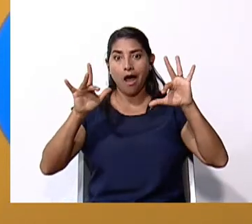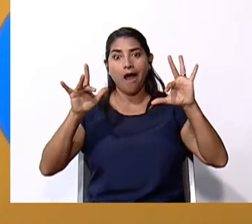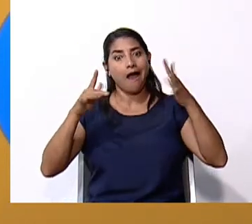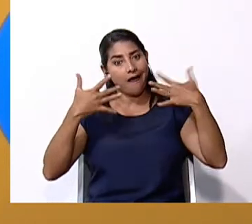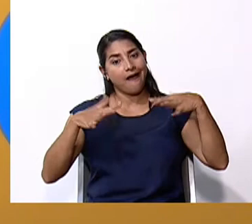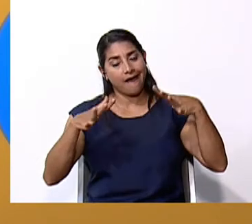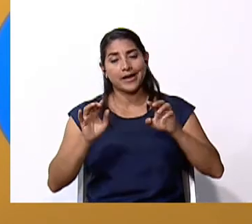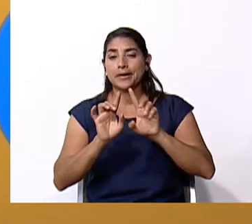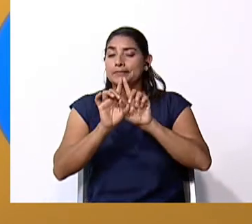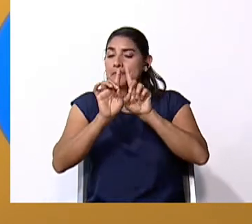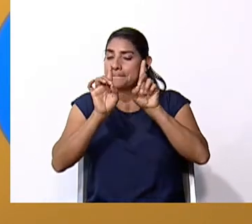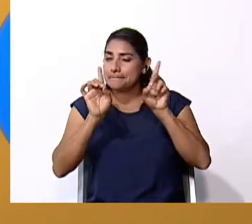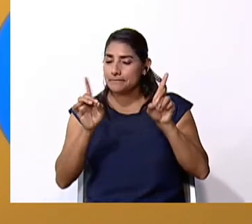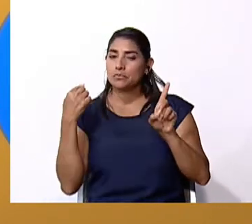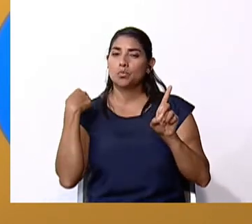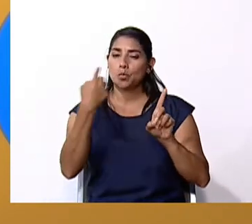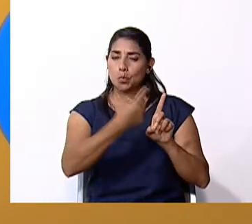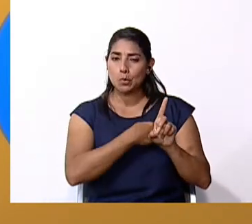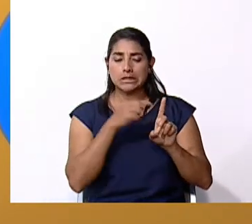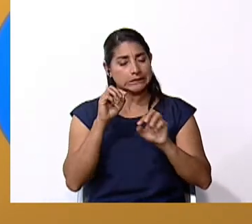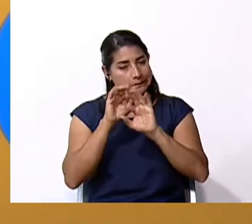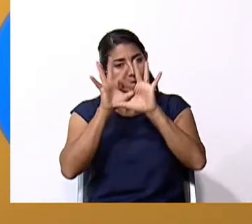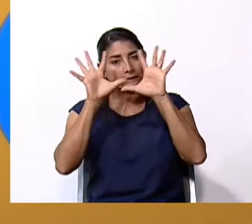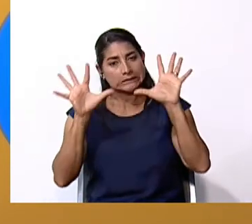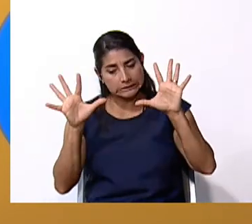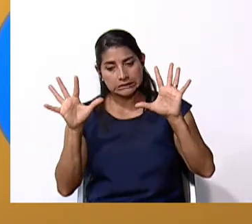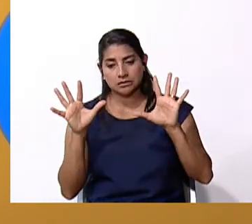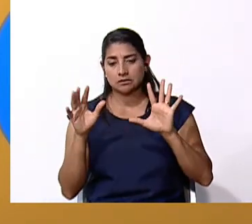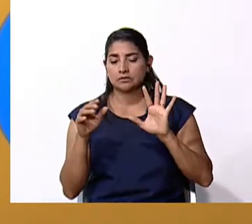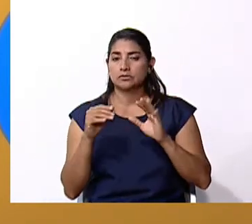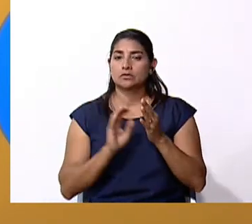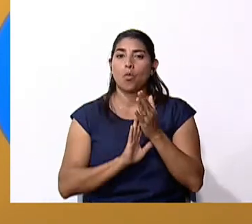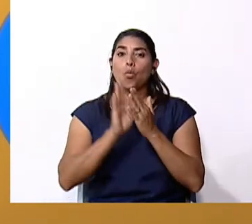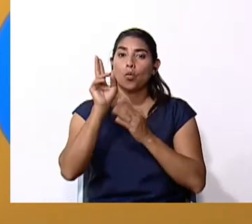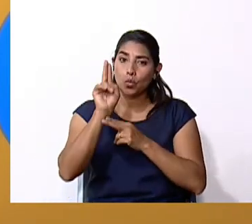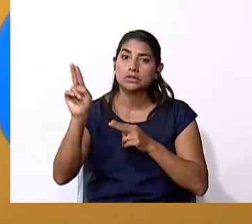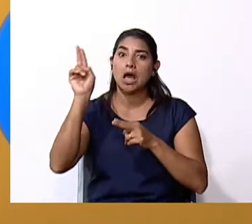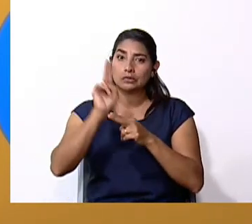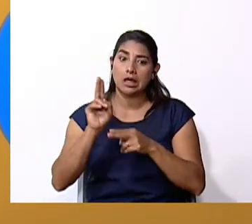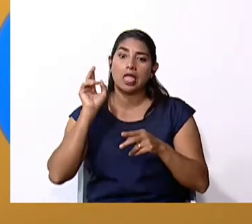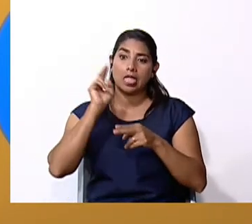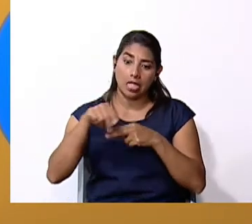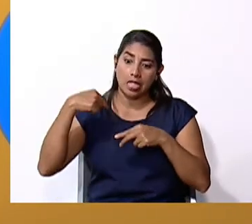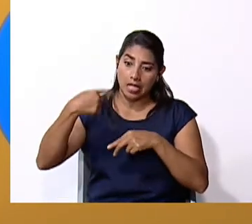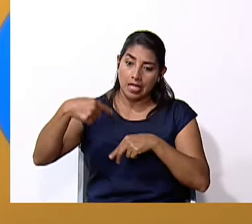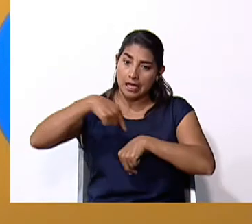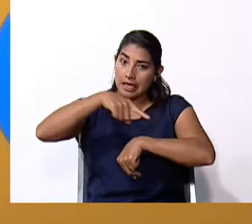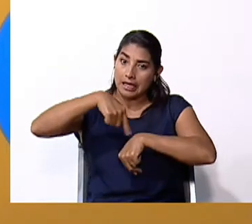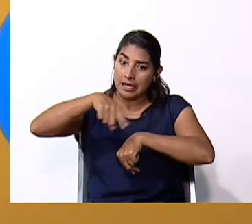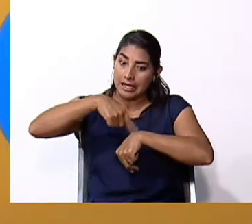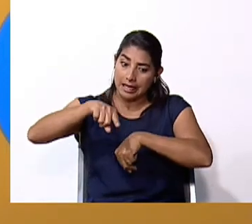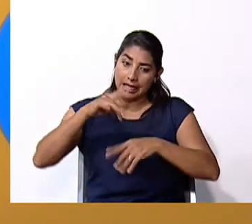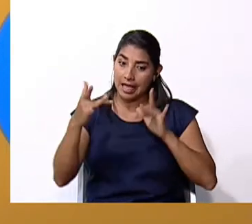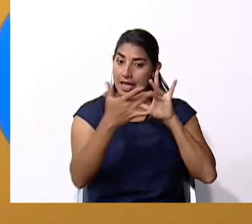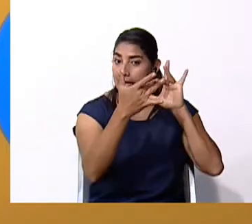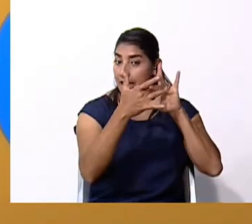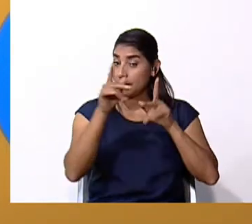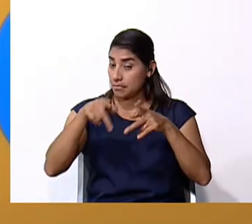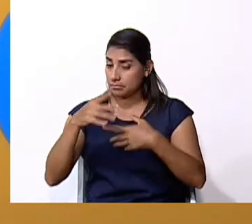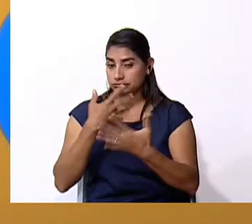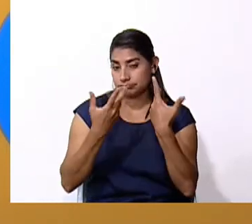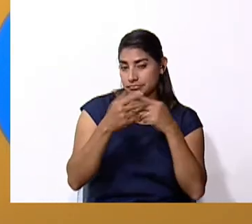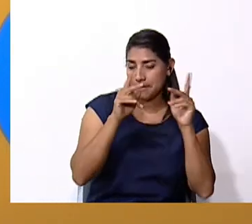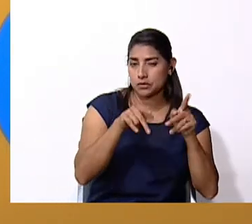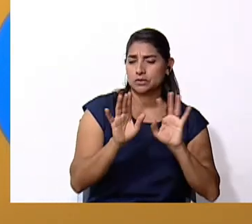Sin embargo, debemos de tener claro que no podemos abusar del uso de una red social para establecer relaciones